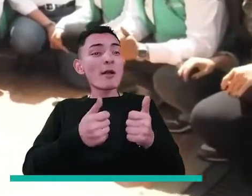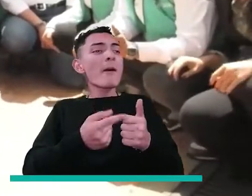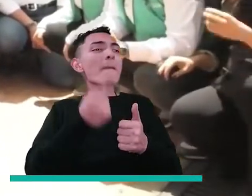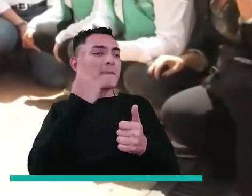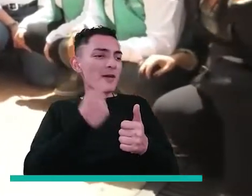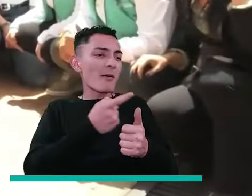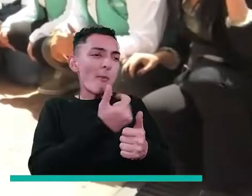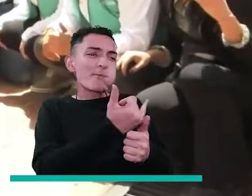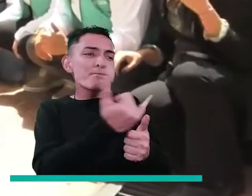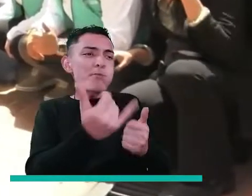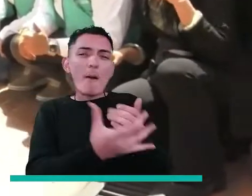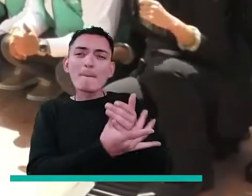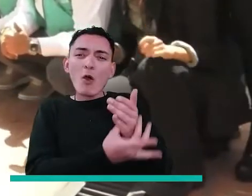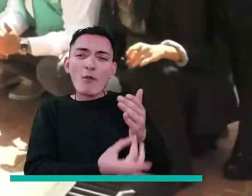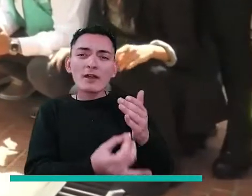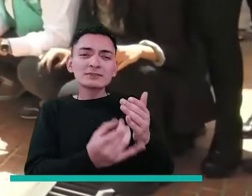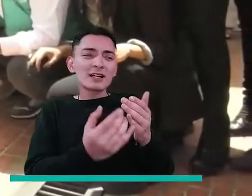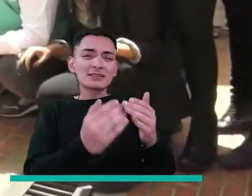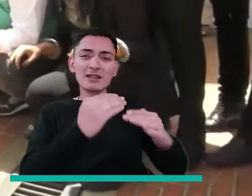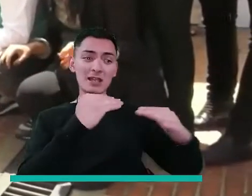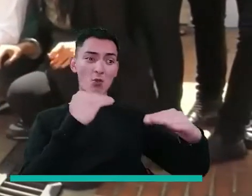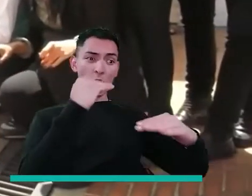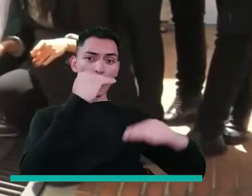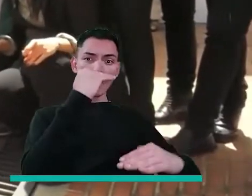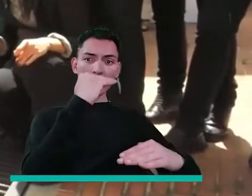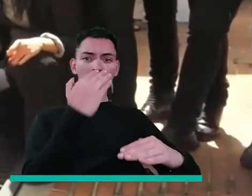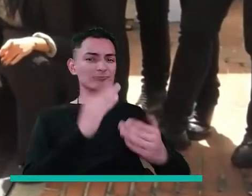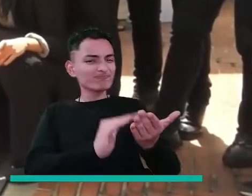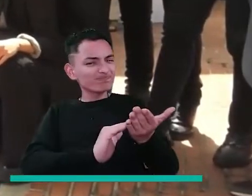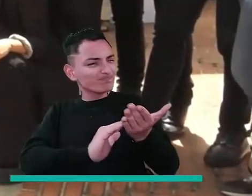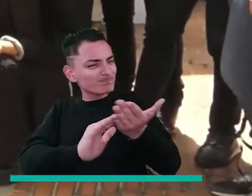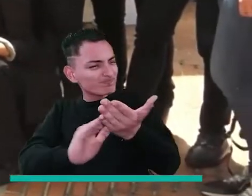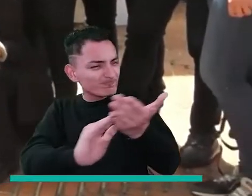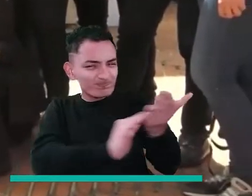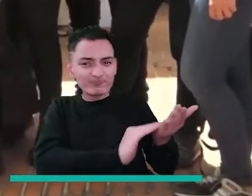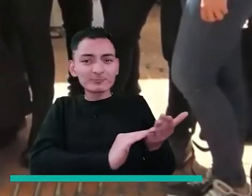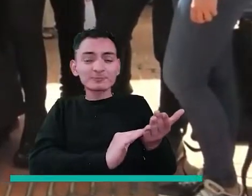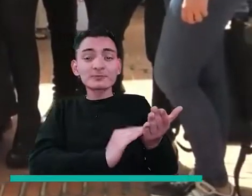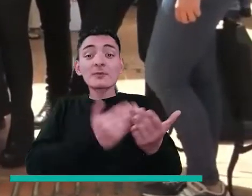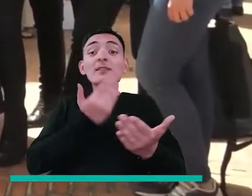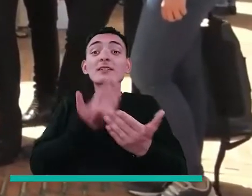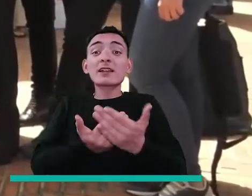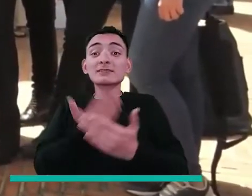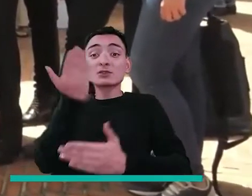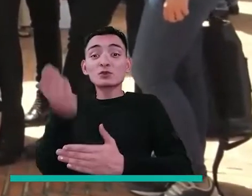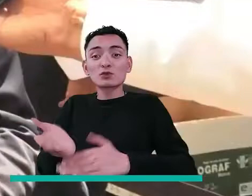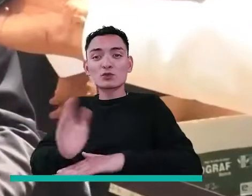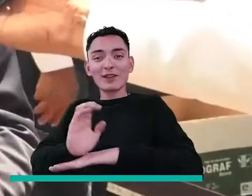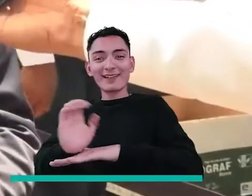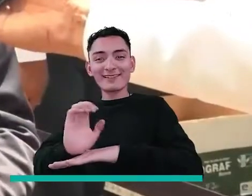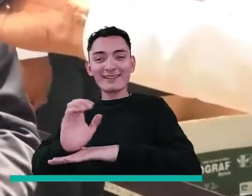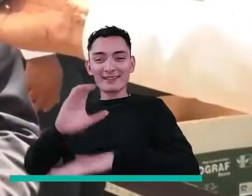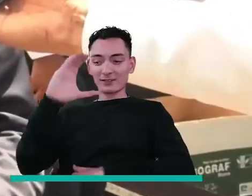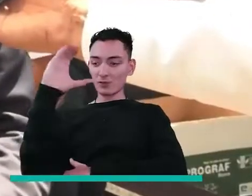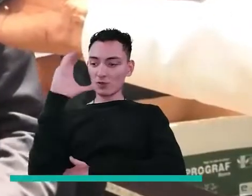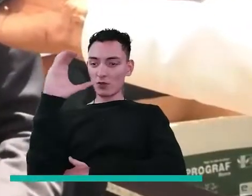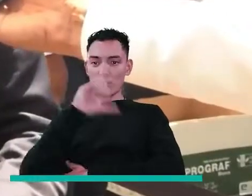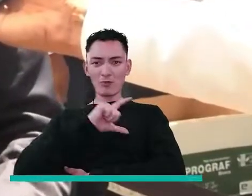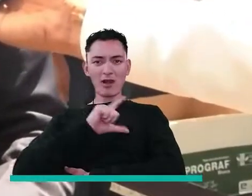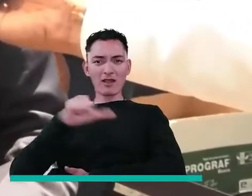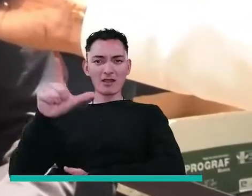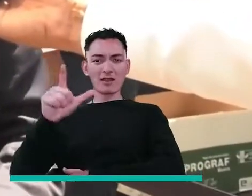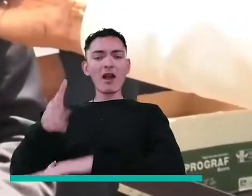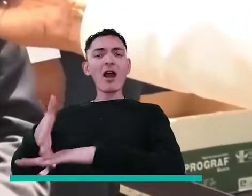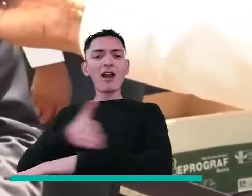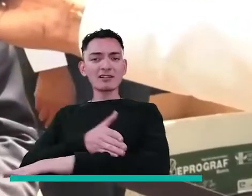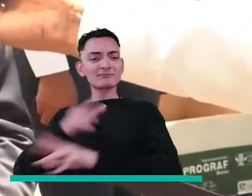seguir superando las brechas que hay en pobreza, en desigualdad en el departamento. Y mi agradecimiento a Colombia Líder, esa entidad que ha hecho el